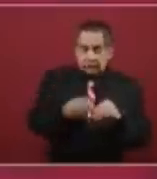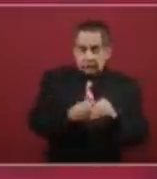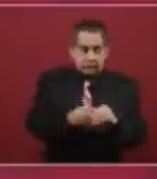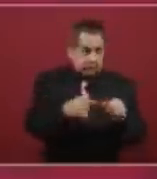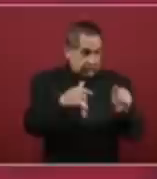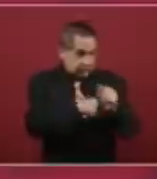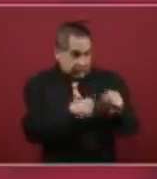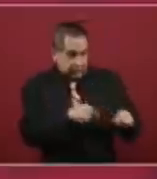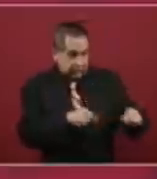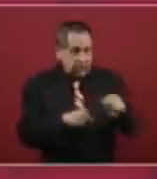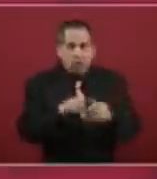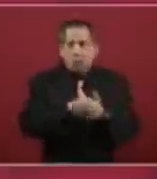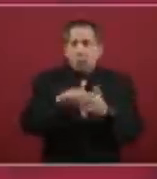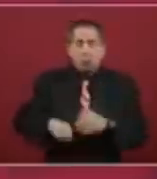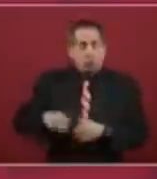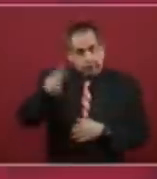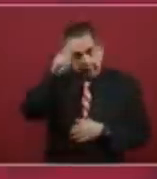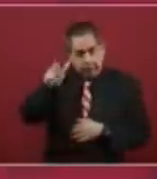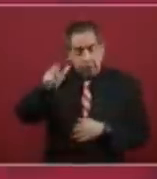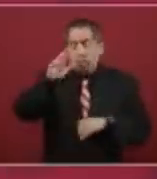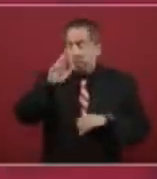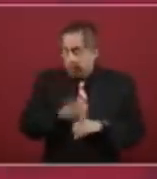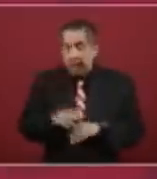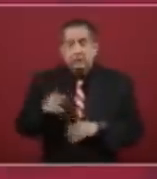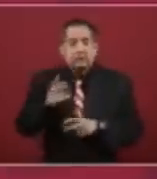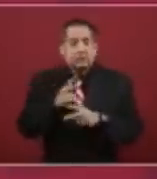ductos, por ejemplo, en el caso de Hidalgo,